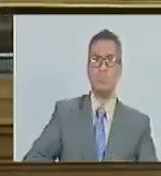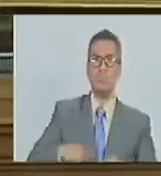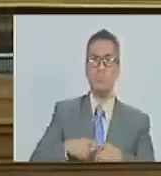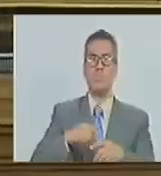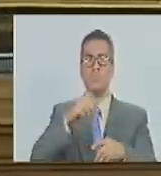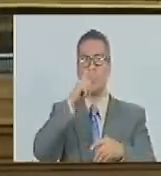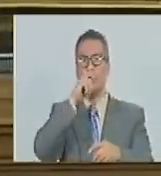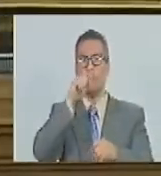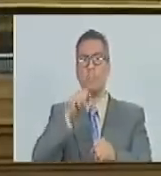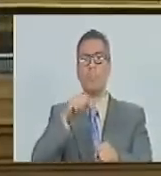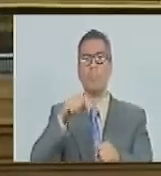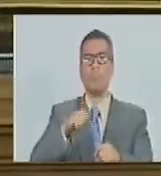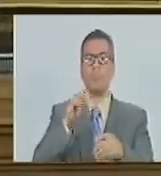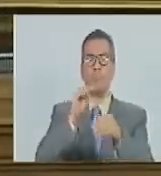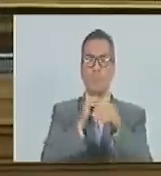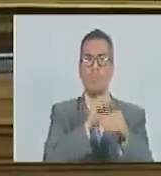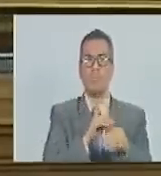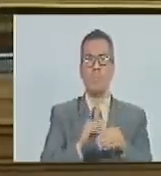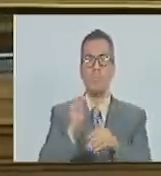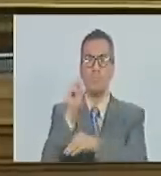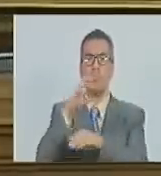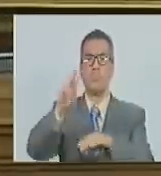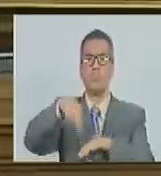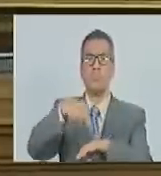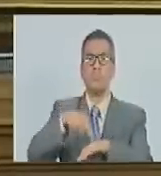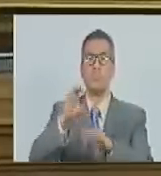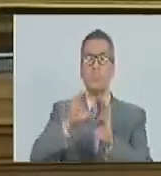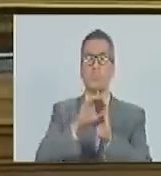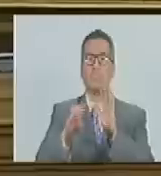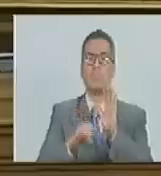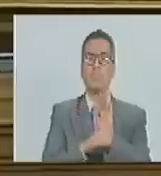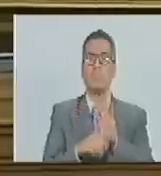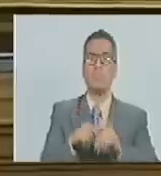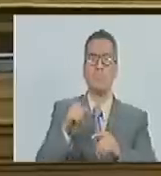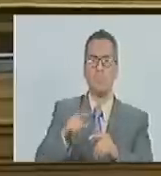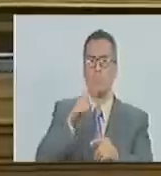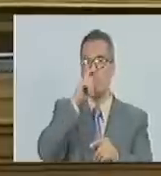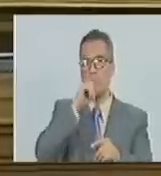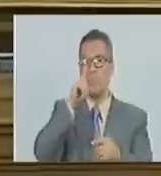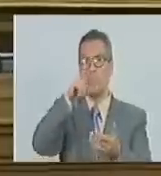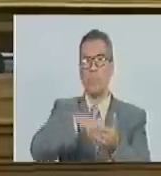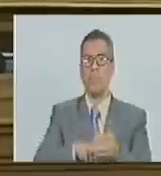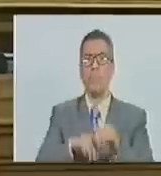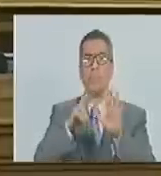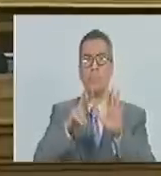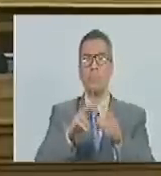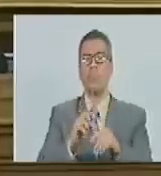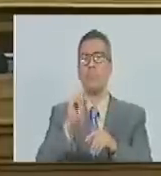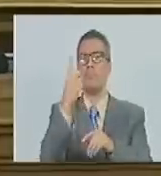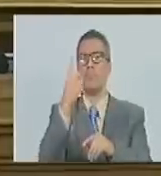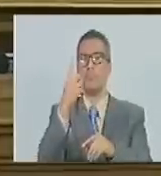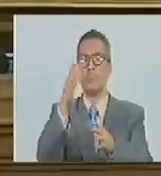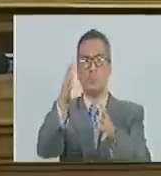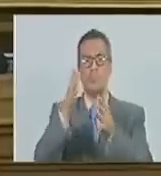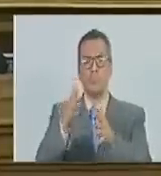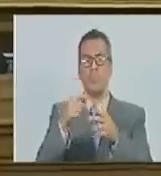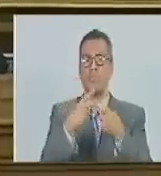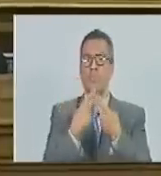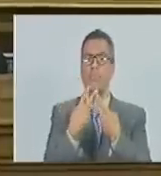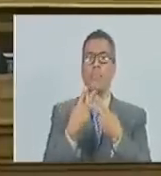por el presidente Maduro desde la convocatoria a la Asamblea Nacional Constituyente del año 2017. Esa fue la primera victoria de la